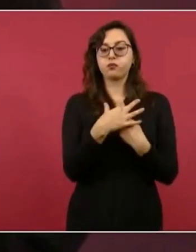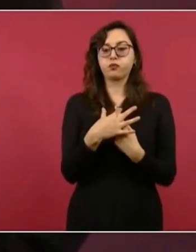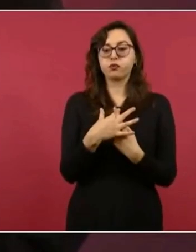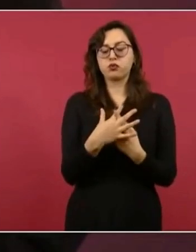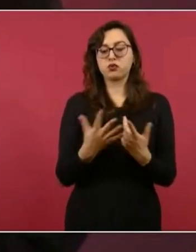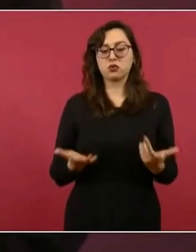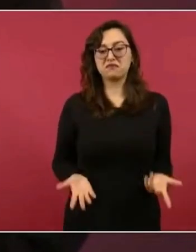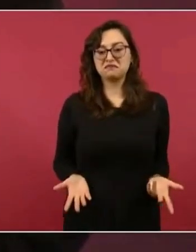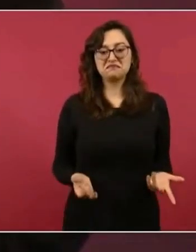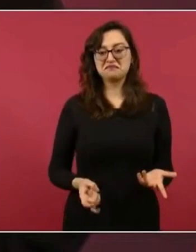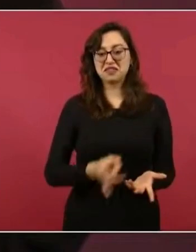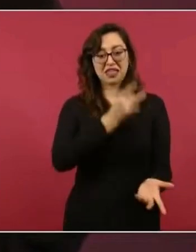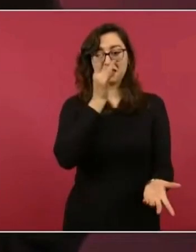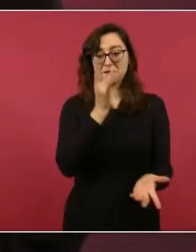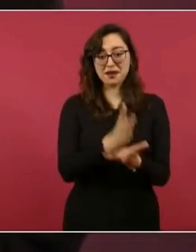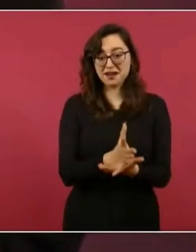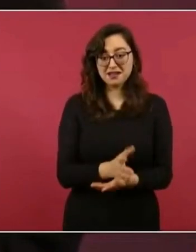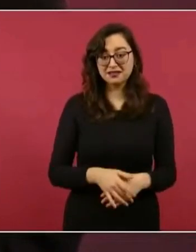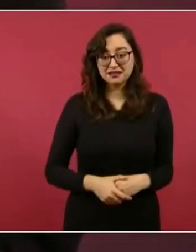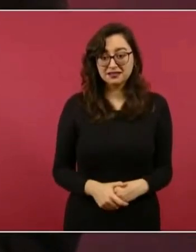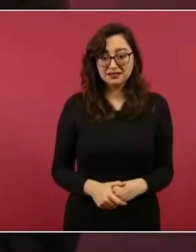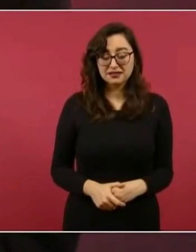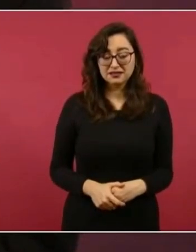para obtener votos y obtener